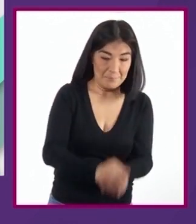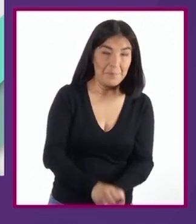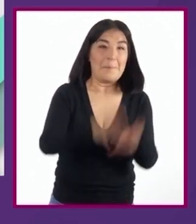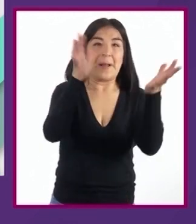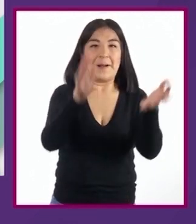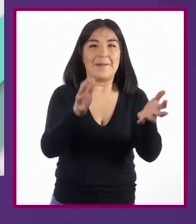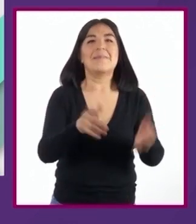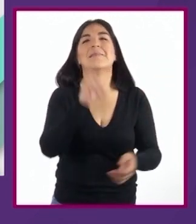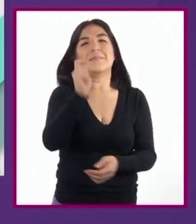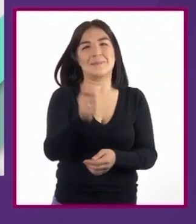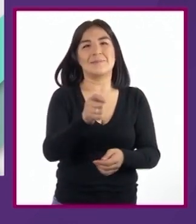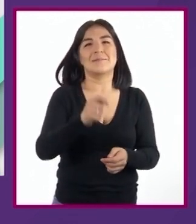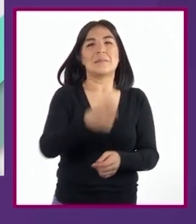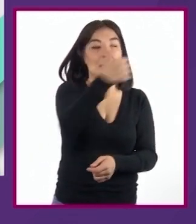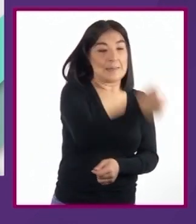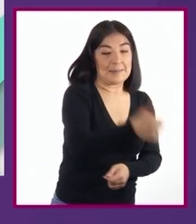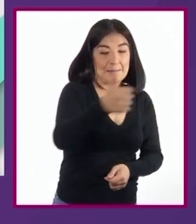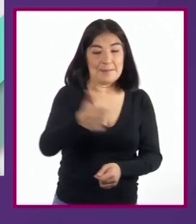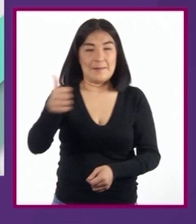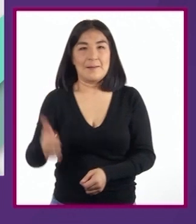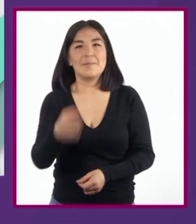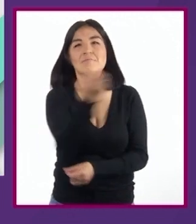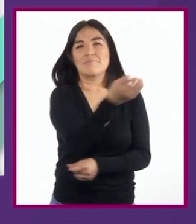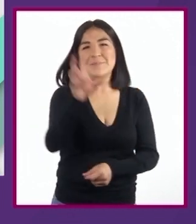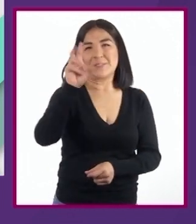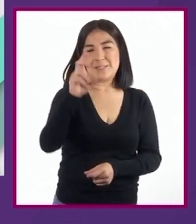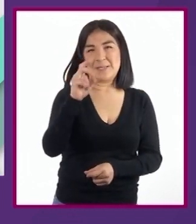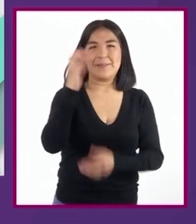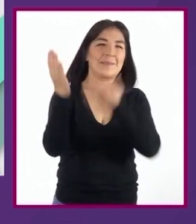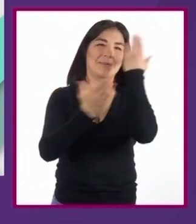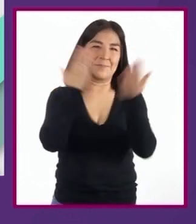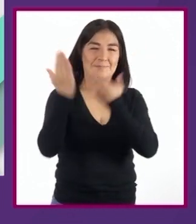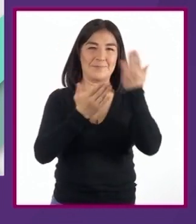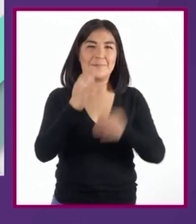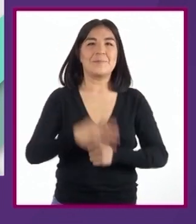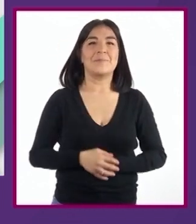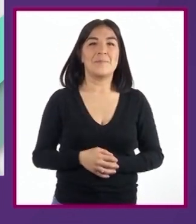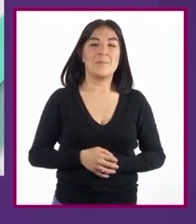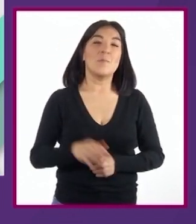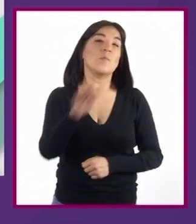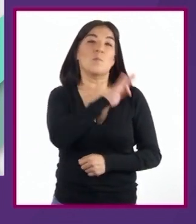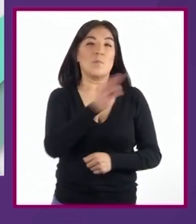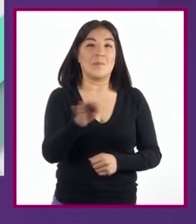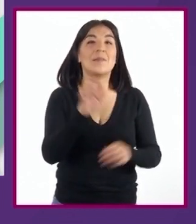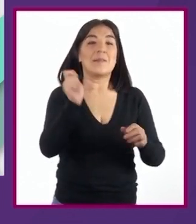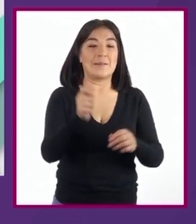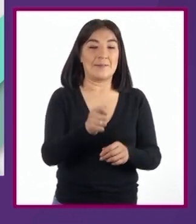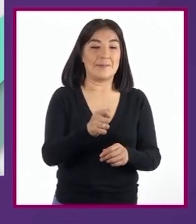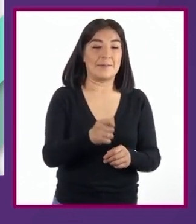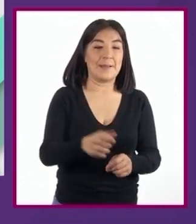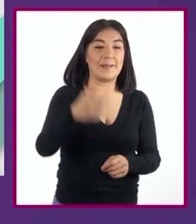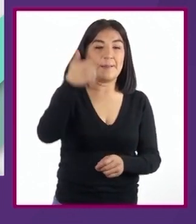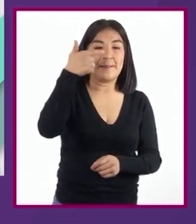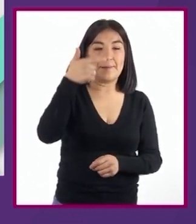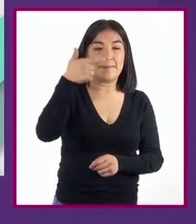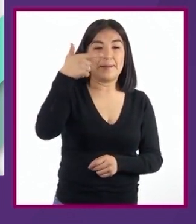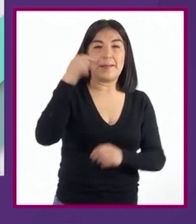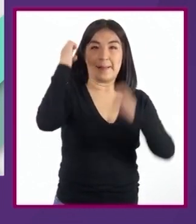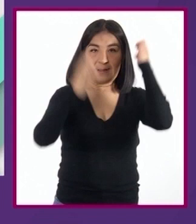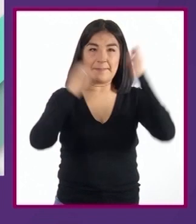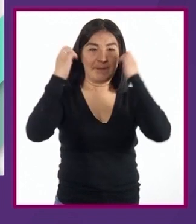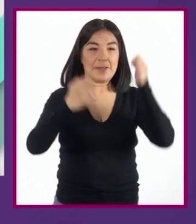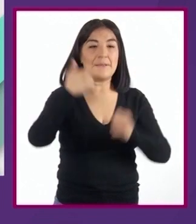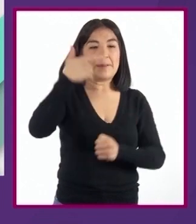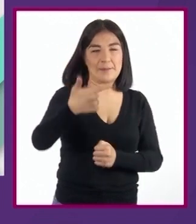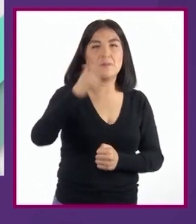dado por parte de cada uno de los 30 estudiantes. Podemos ver que el evento G, que es